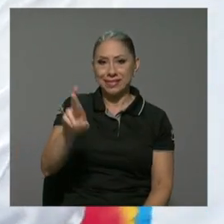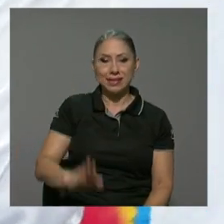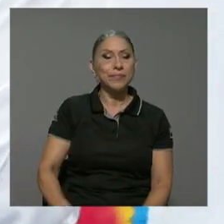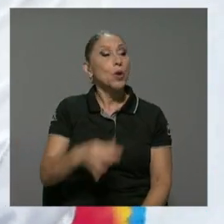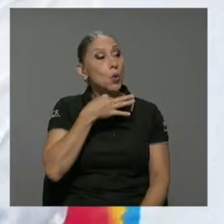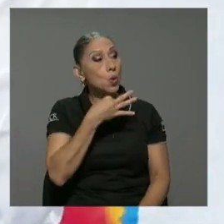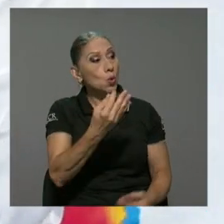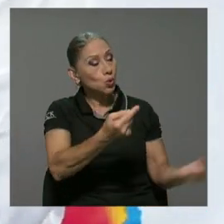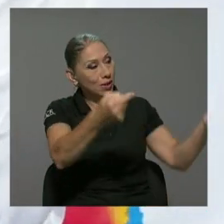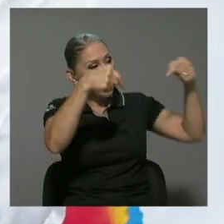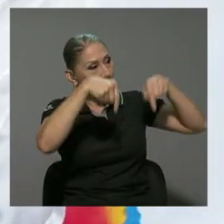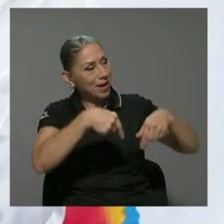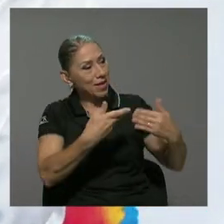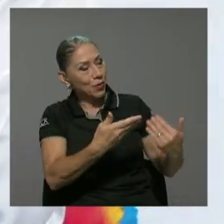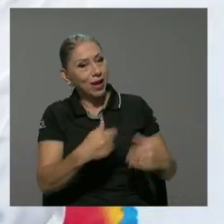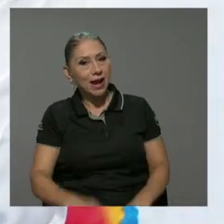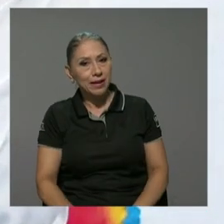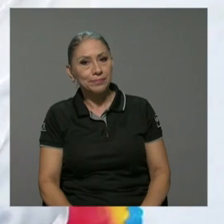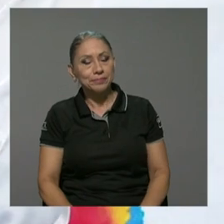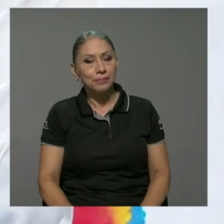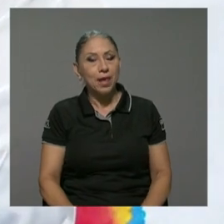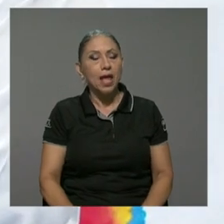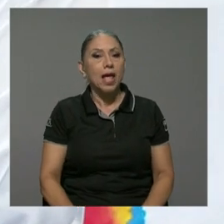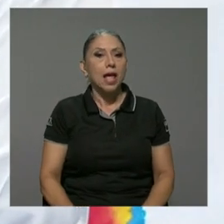Un gusto tenerlo aquí, don Carlos.